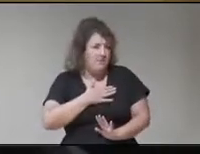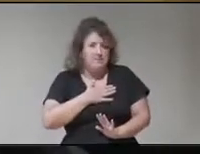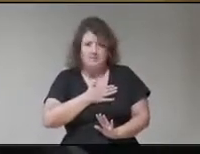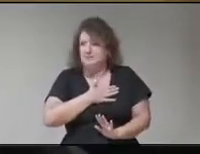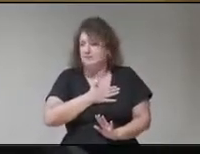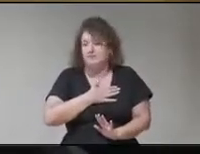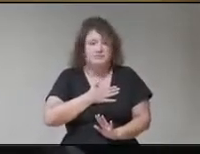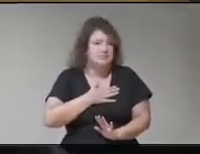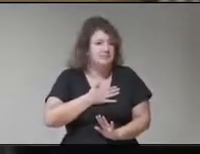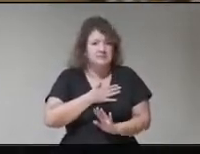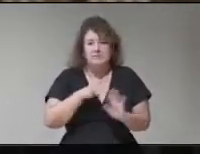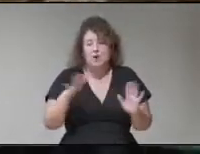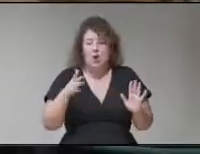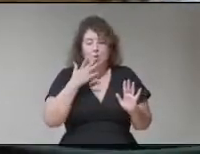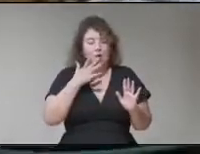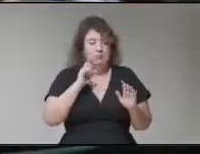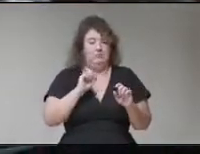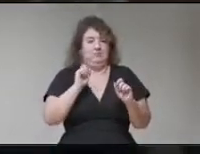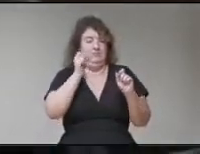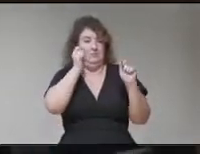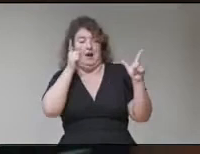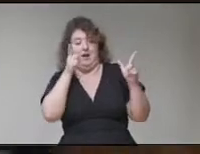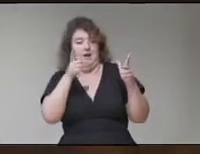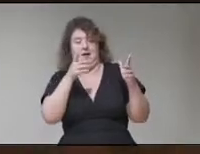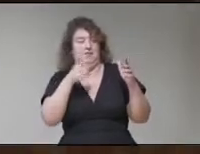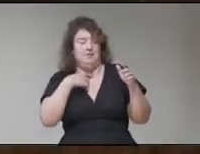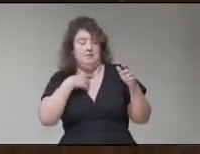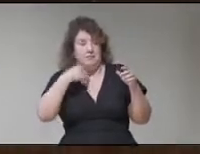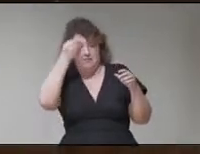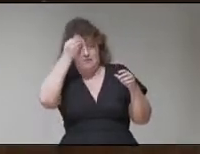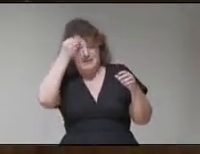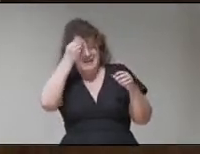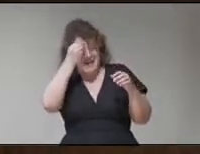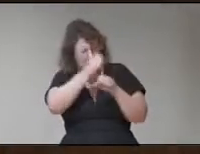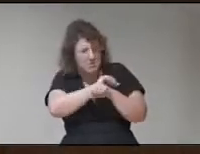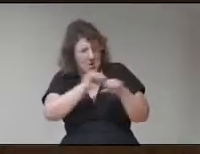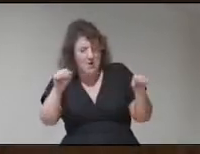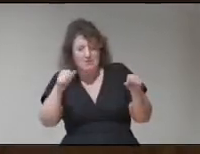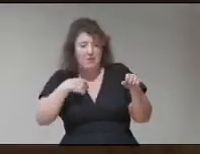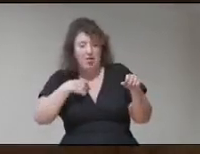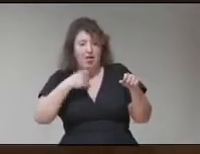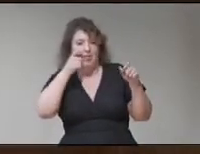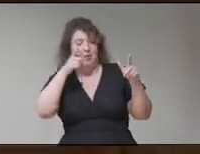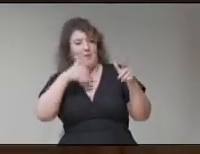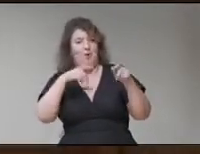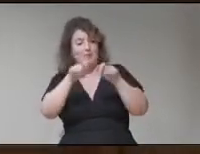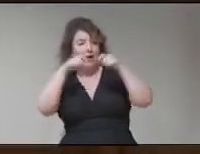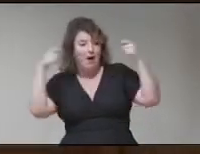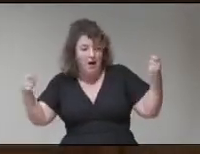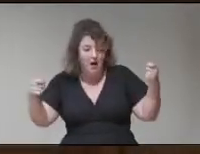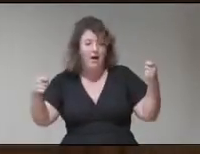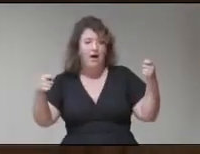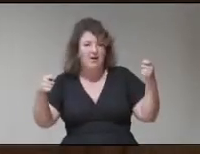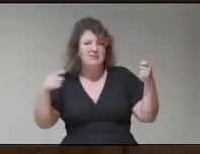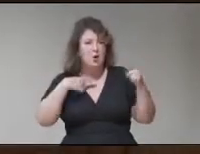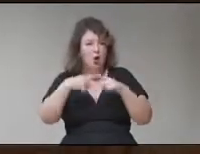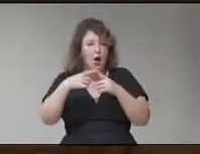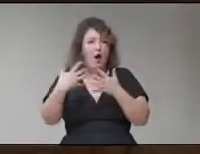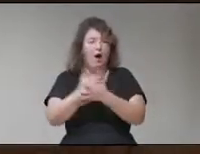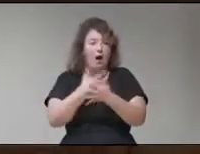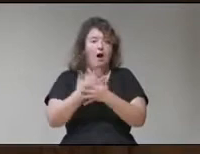ha sido reveladora. No se me había ocurrido nunca pensar en nada de todo lo que nos has